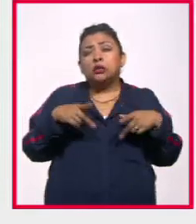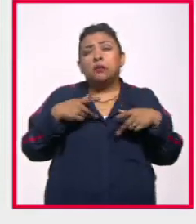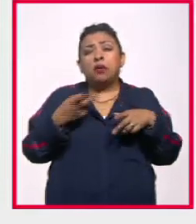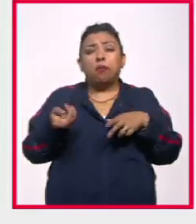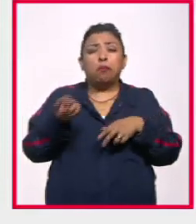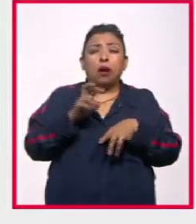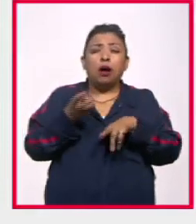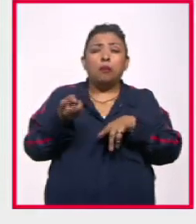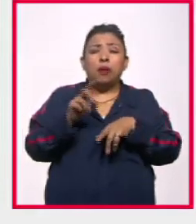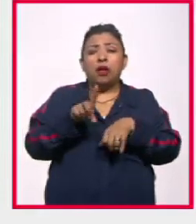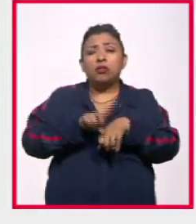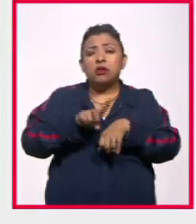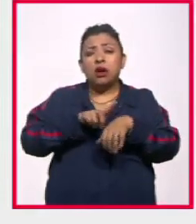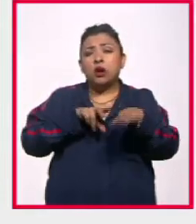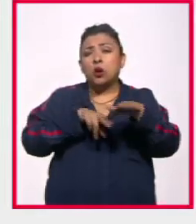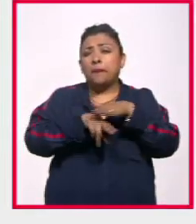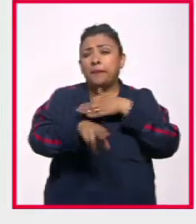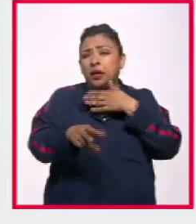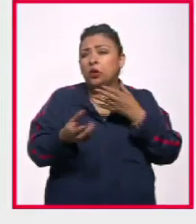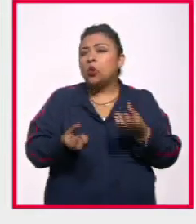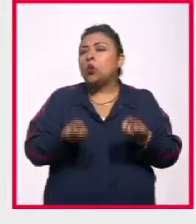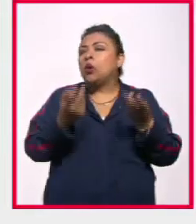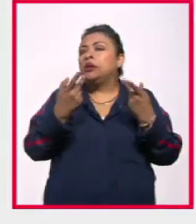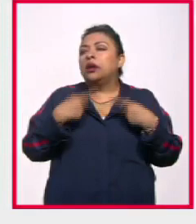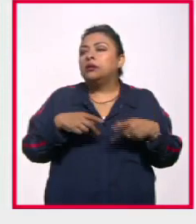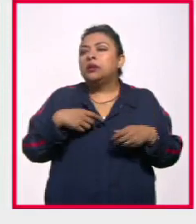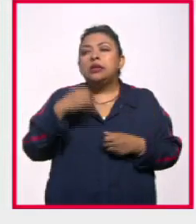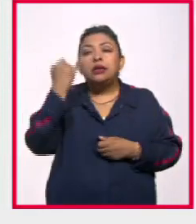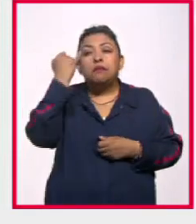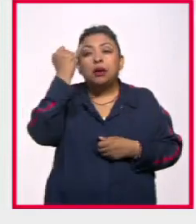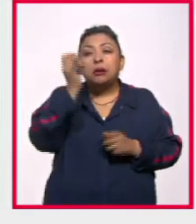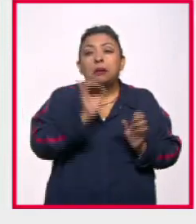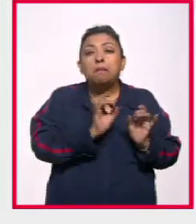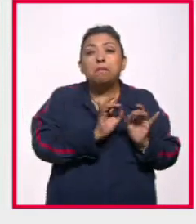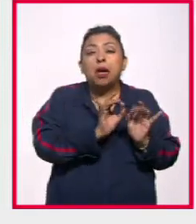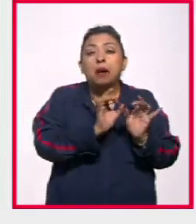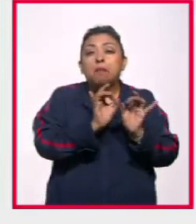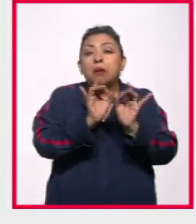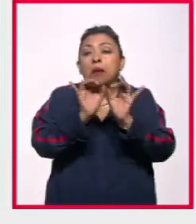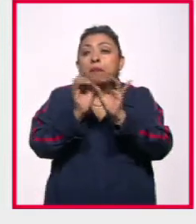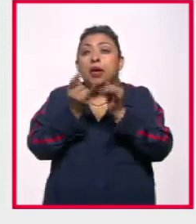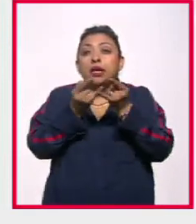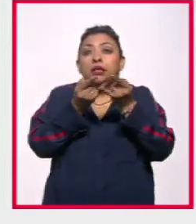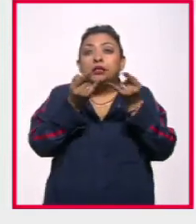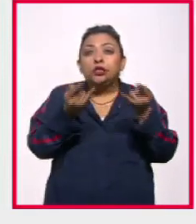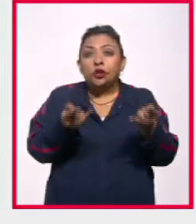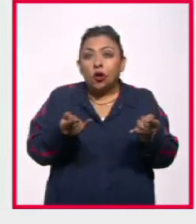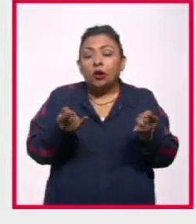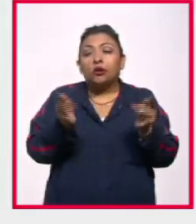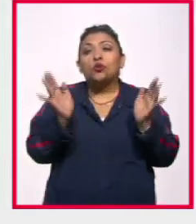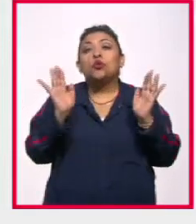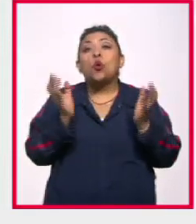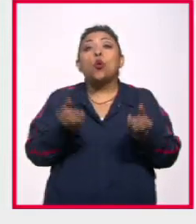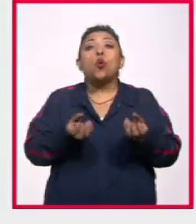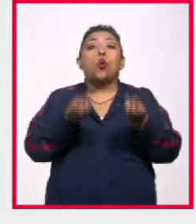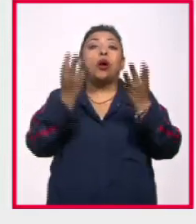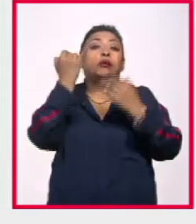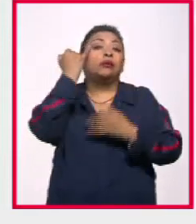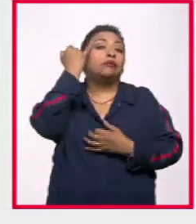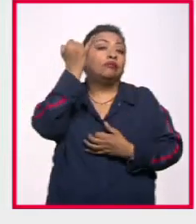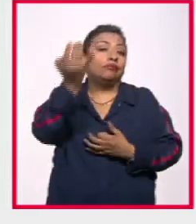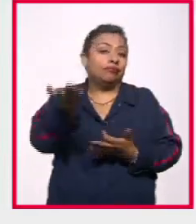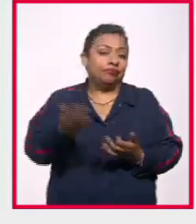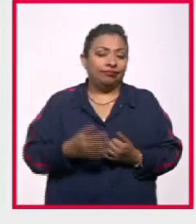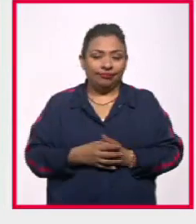transitan a diario en el sistema de transporte colectivo Metro? Imagínense cuántas cosas tendrán que contar o cuántas podríamos contar de ellas.